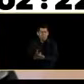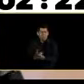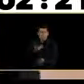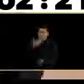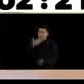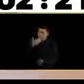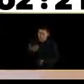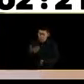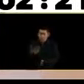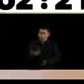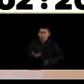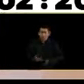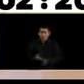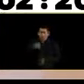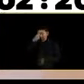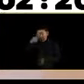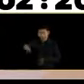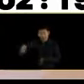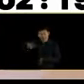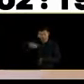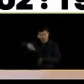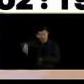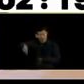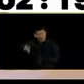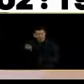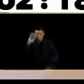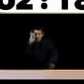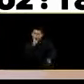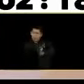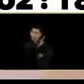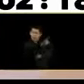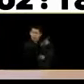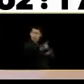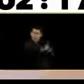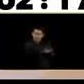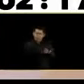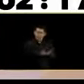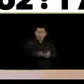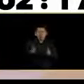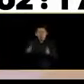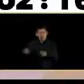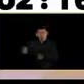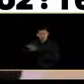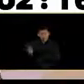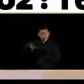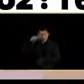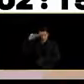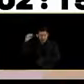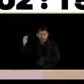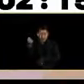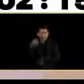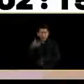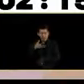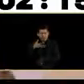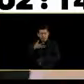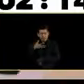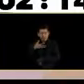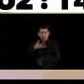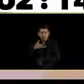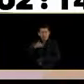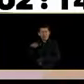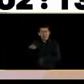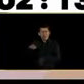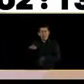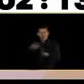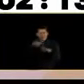proximidad para que defiendan tus derechos con tecnología e inteligencia para que puedan atender